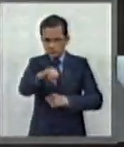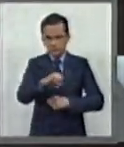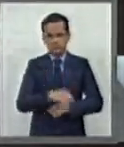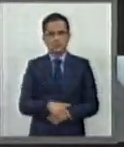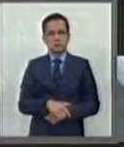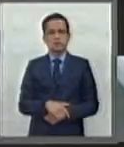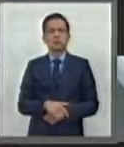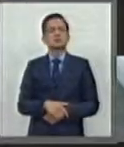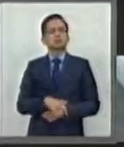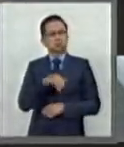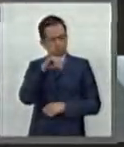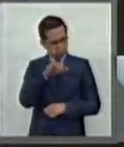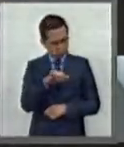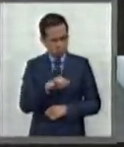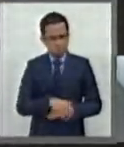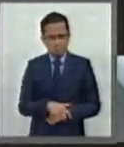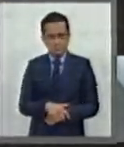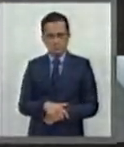Después, sí,